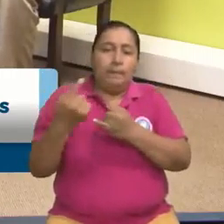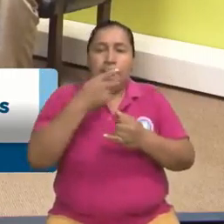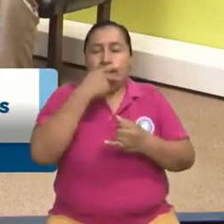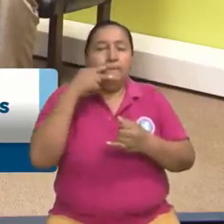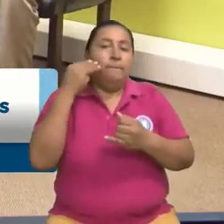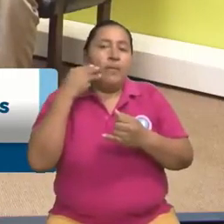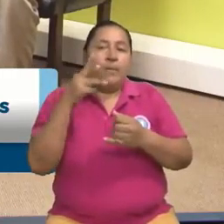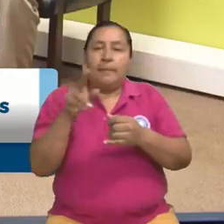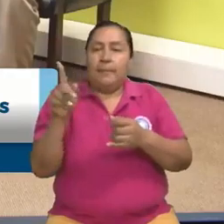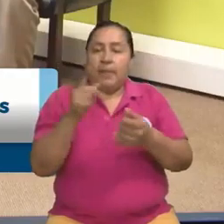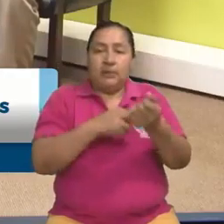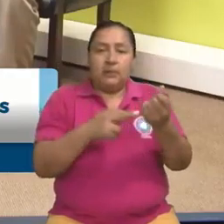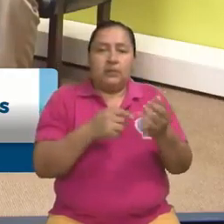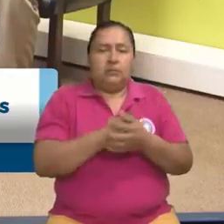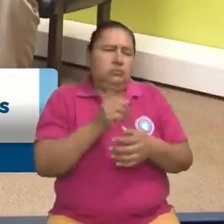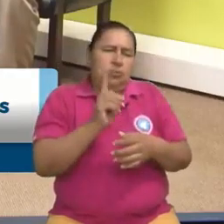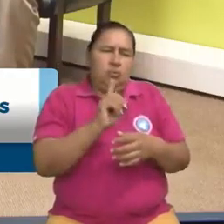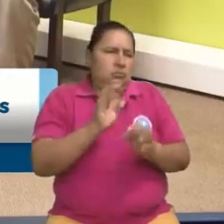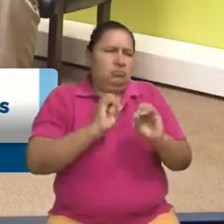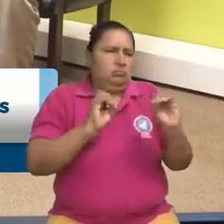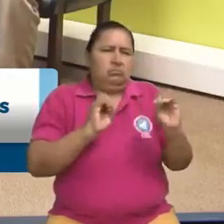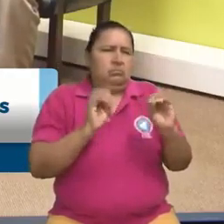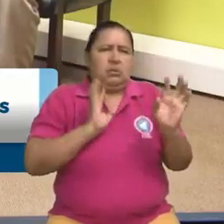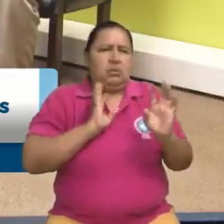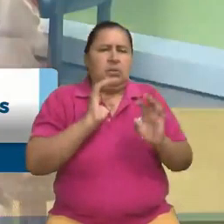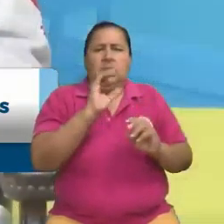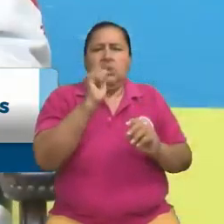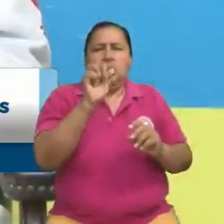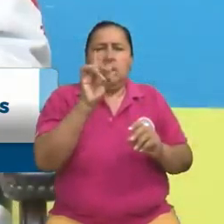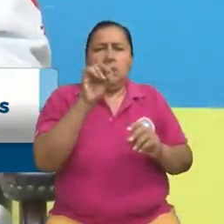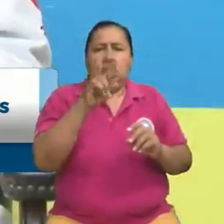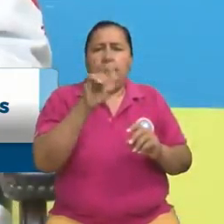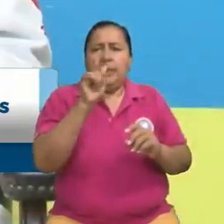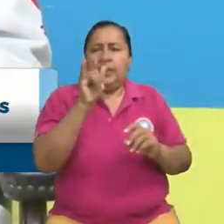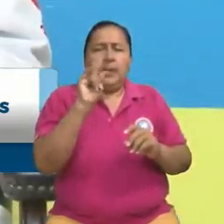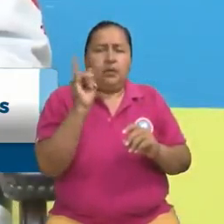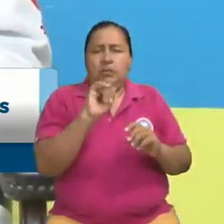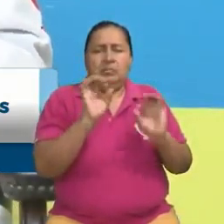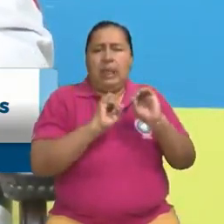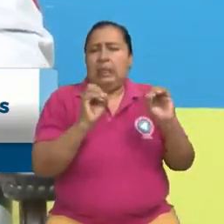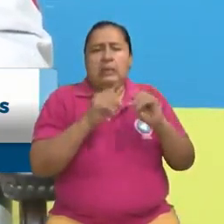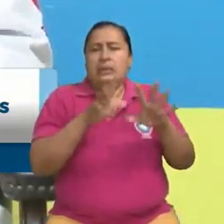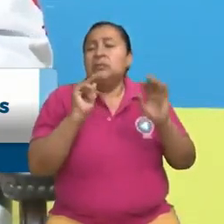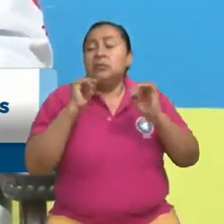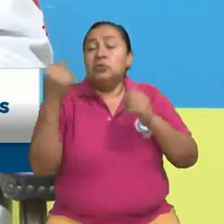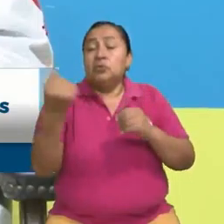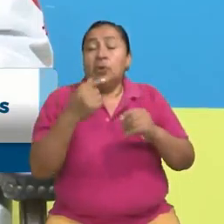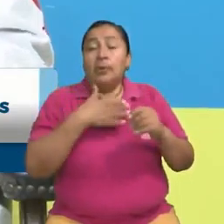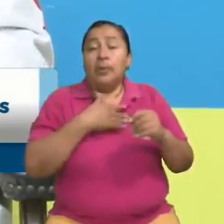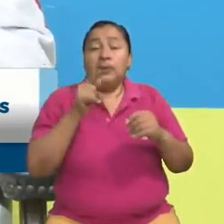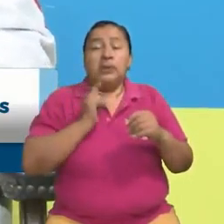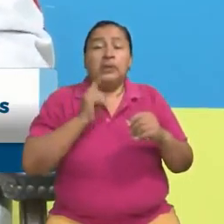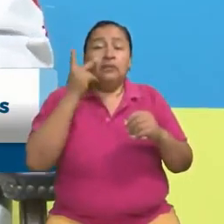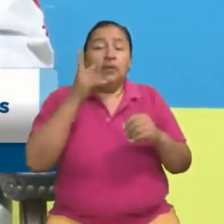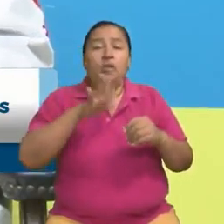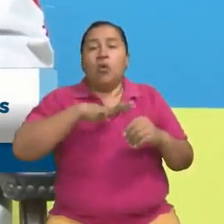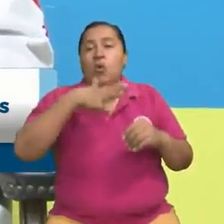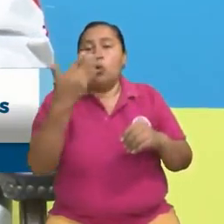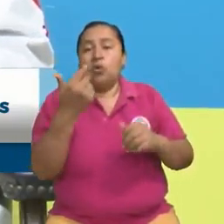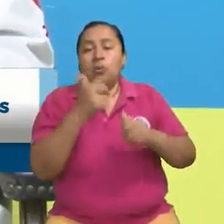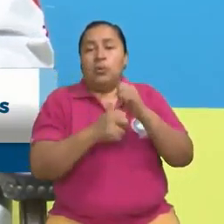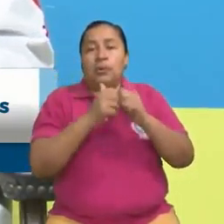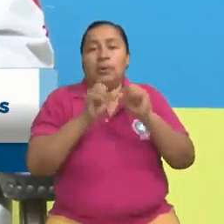No, ¿tiene eso, que ver eso? Nada. No, en las cardiopatías congénitas no. No tiene que ver nada de eso. Más bien eso tiene que ver ya con otras complicaciones